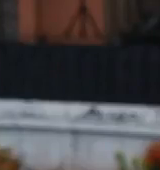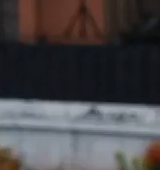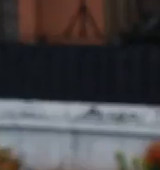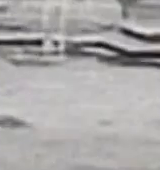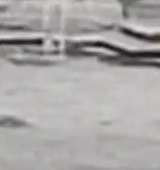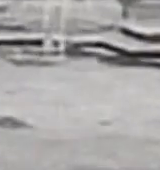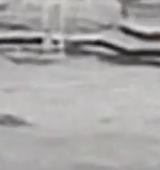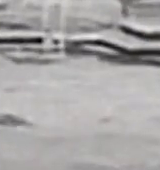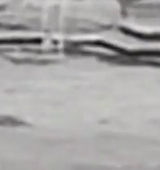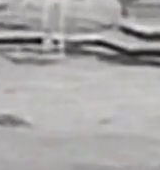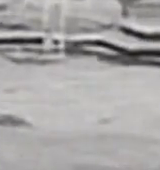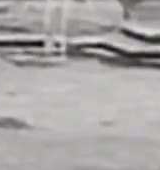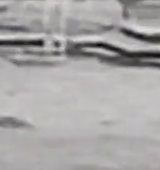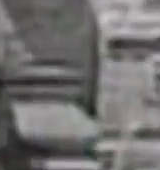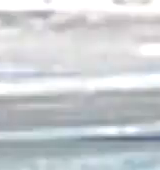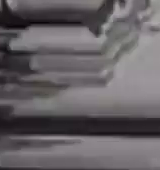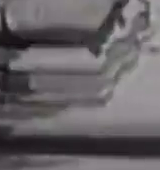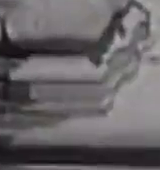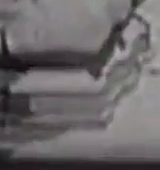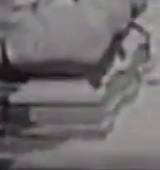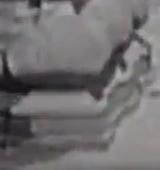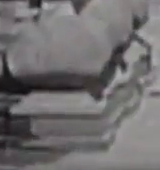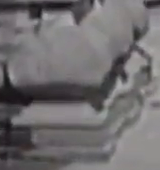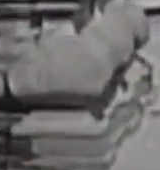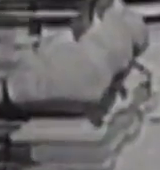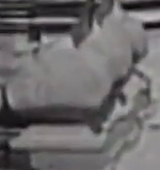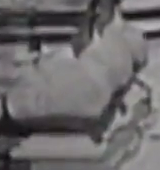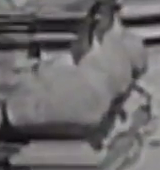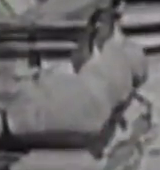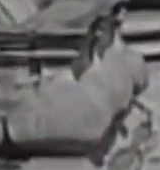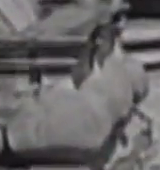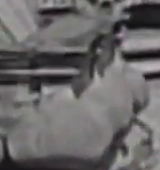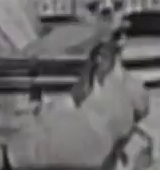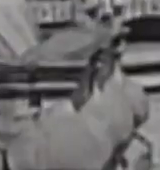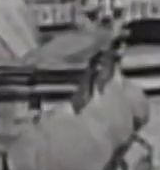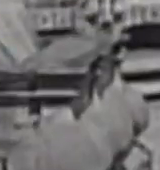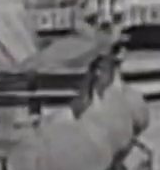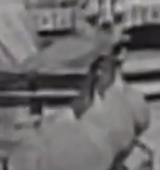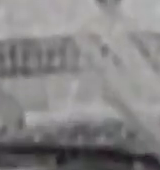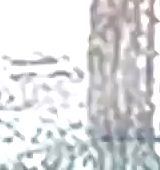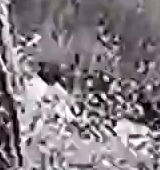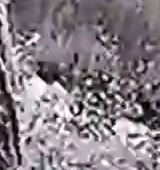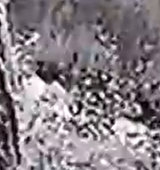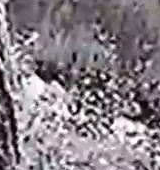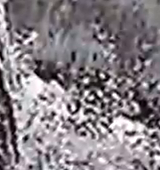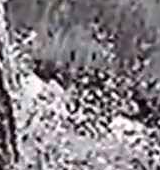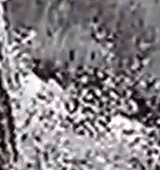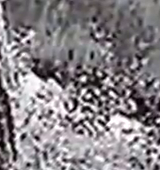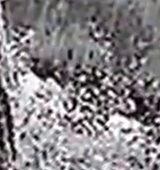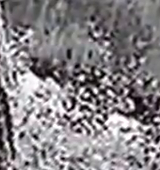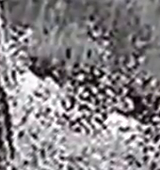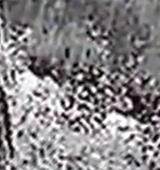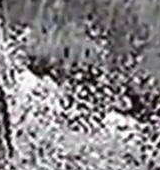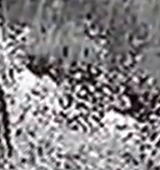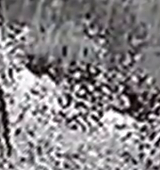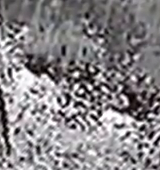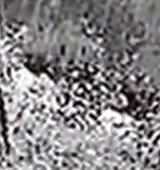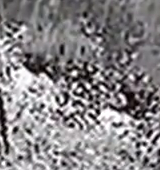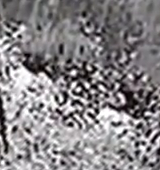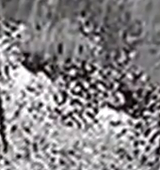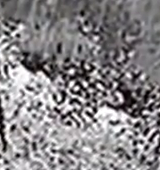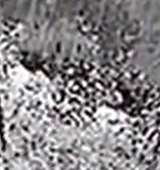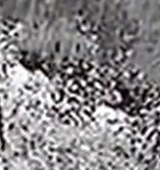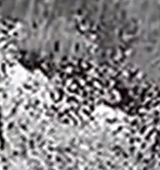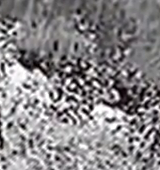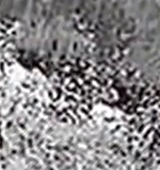del Agua, desembocando en la Fuente de Belén, y claro, eran 904 arcos. En esta imagen del ayer se observa